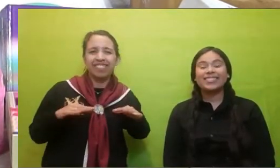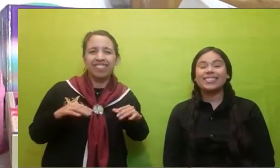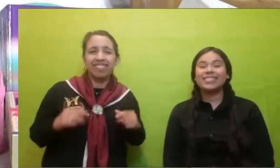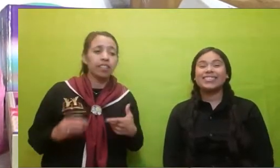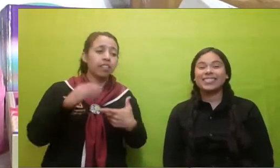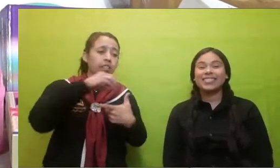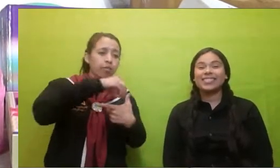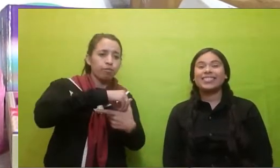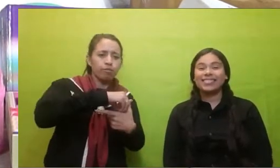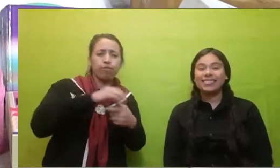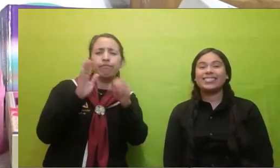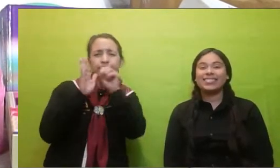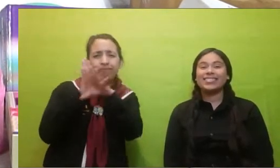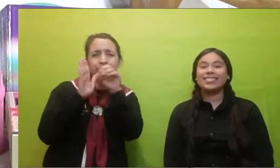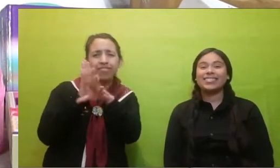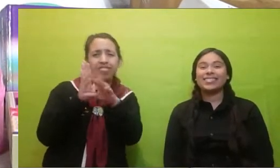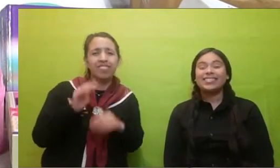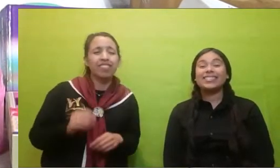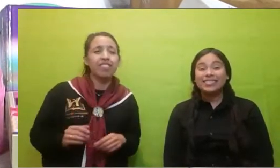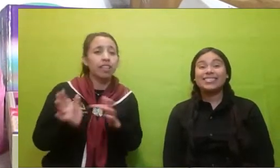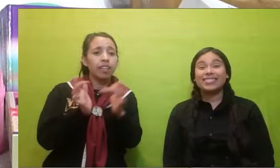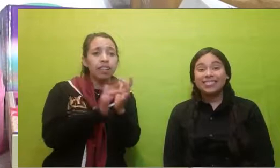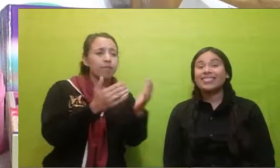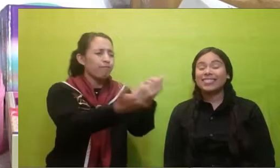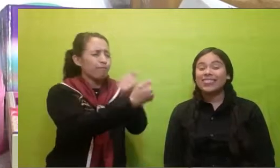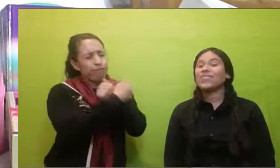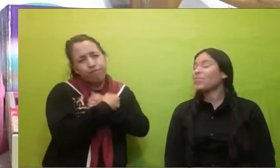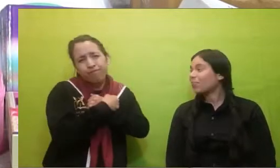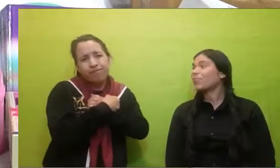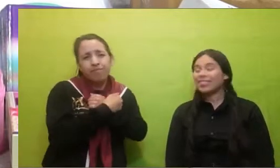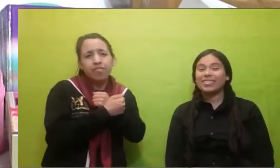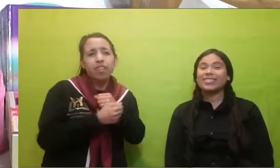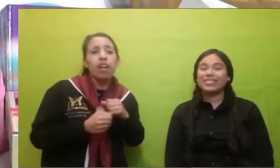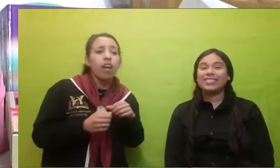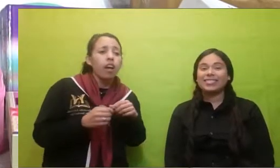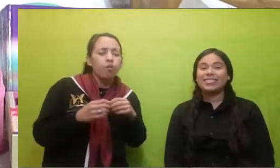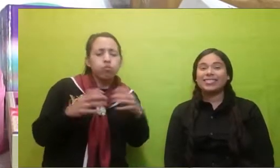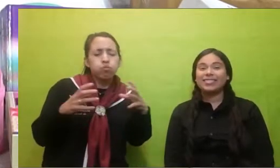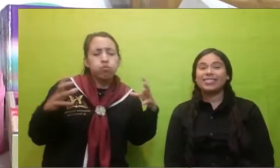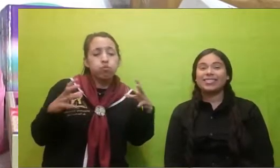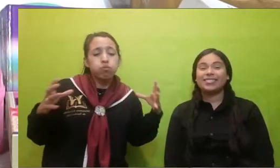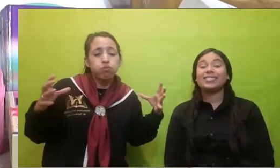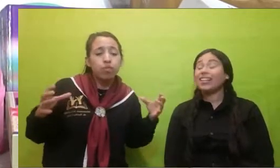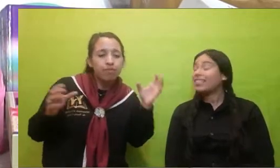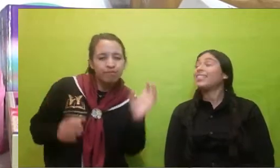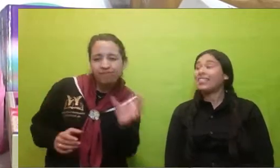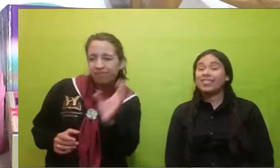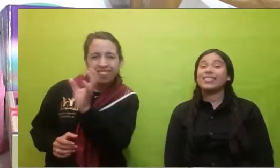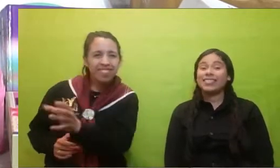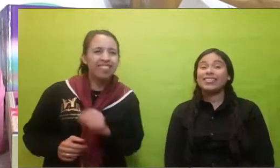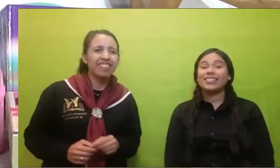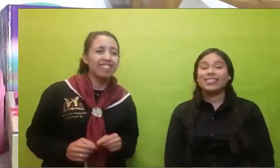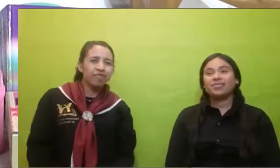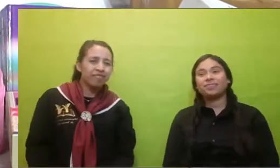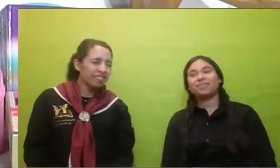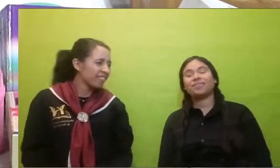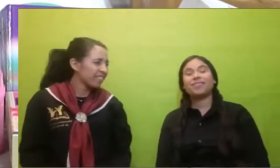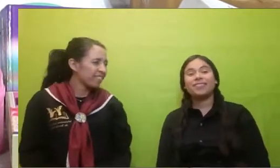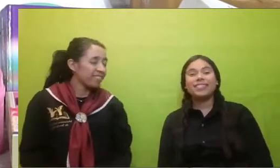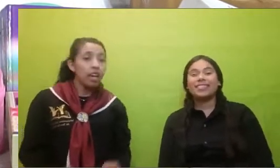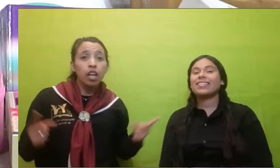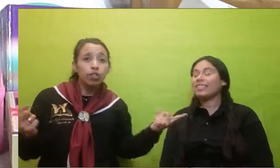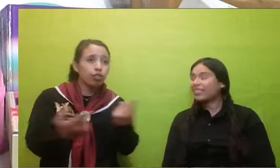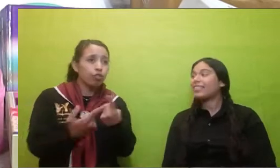poder ofrendar con alegría para que Nuevo Tiempo pueda seguir ayudando y llevando el mensaje de amor a muchas